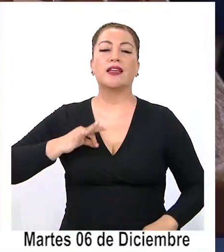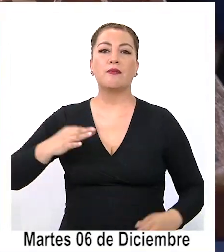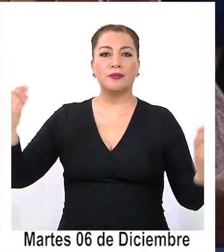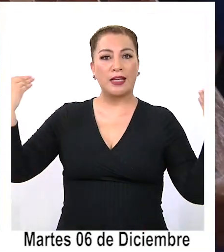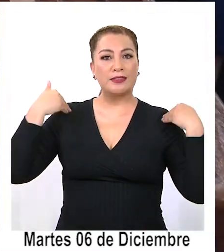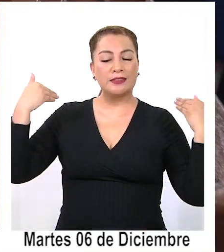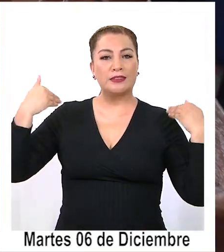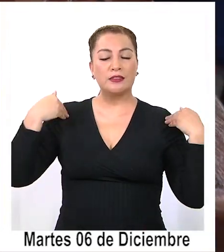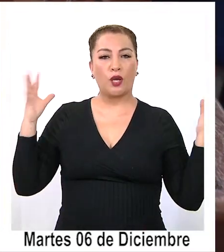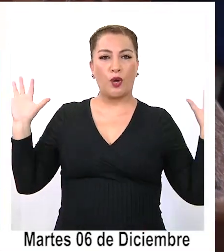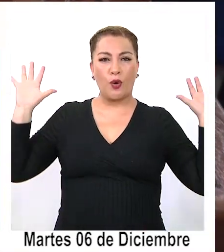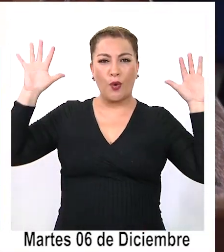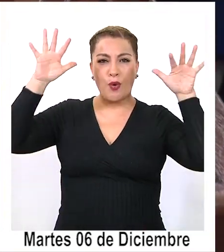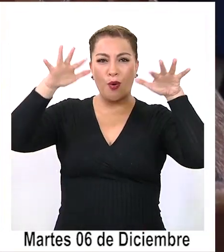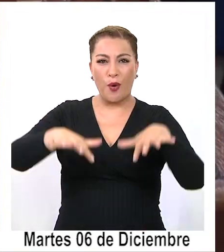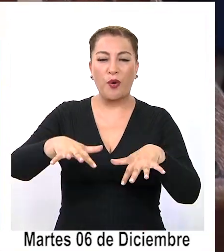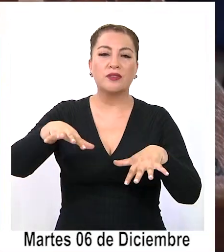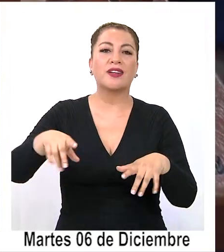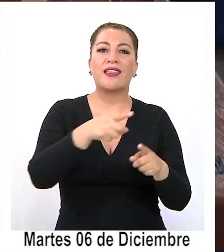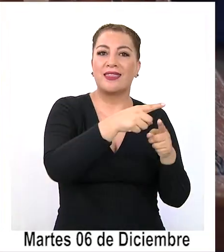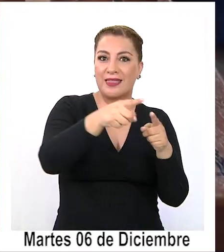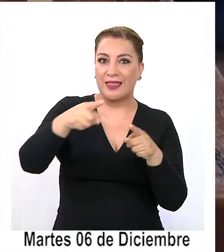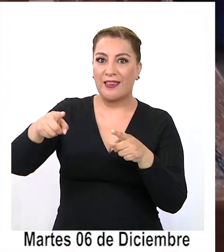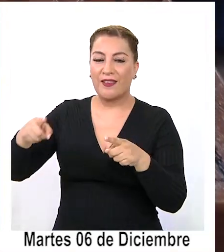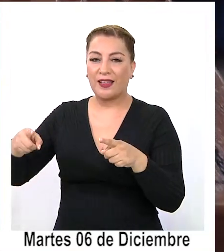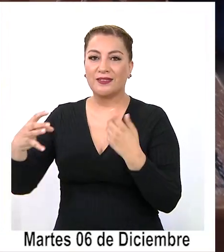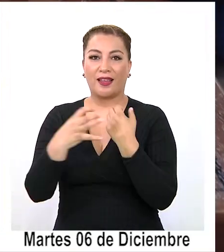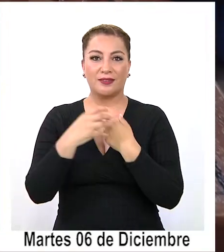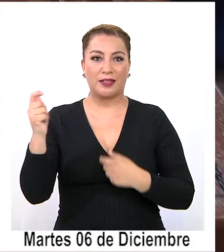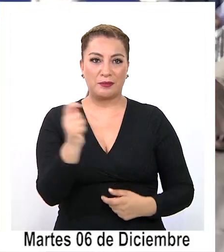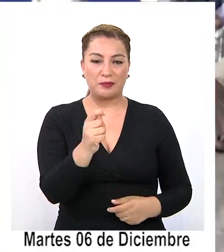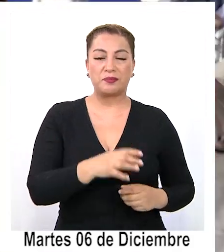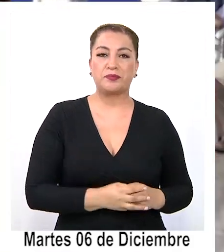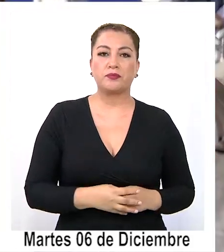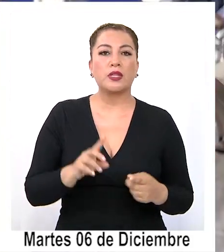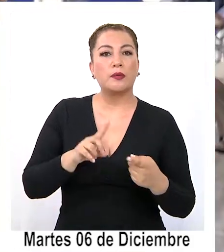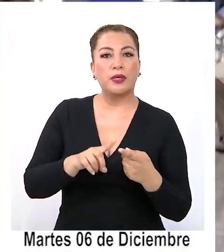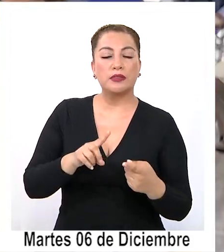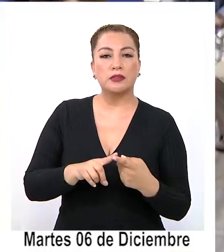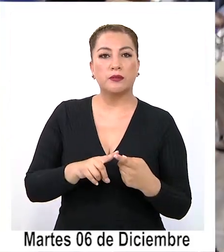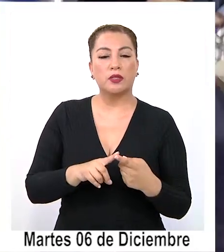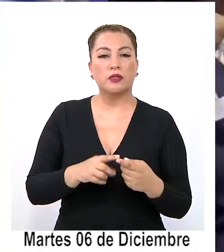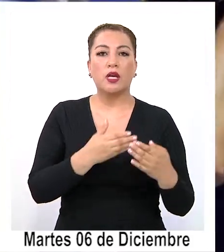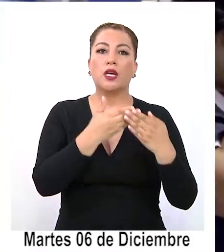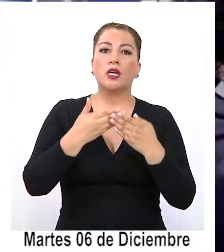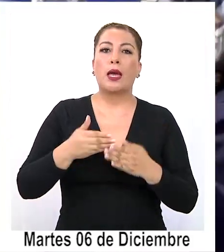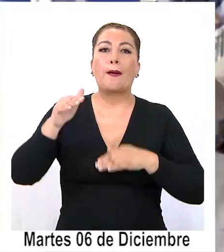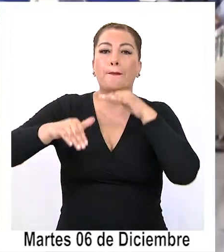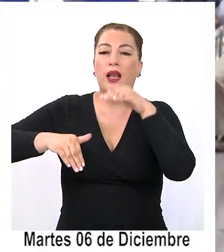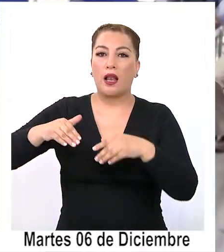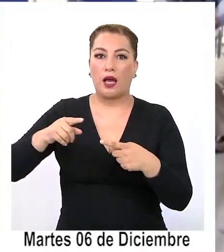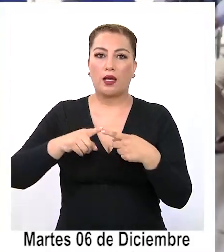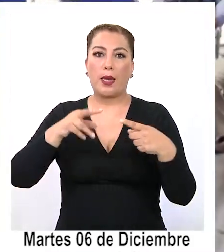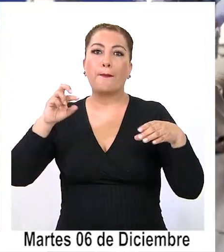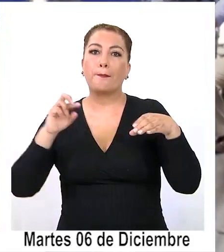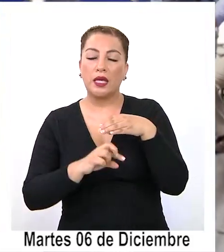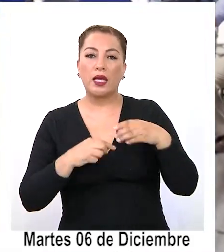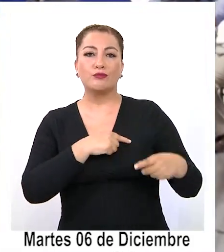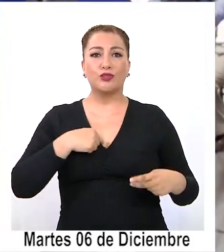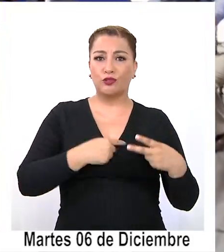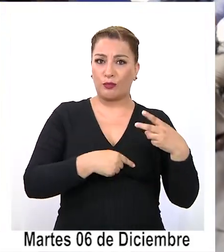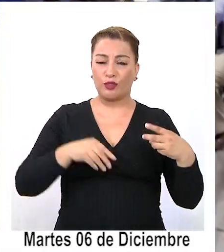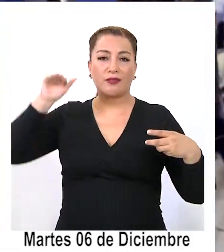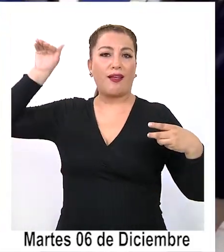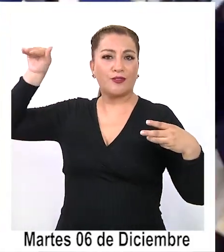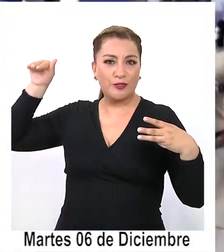Deporte, reunió a estudiantes de toda la región. Participaron estudiantes de Caleta, Chanavallita, de Pica, Pozo al